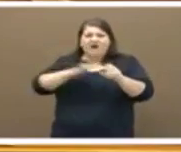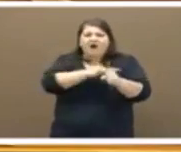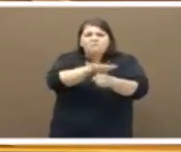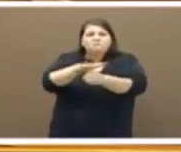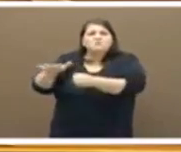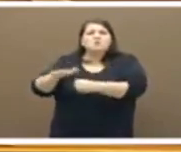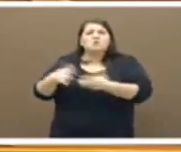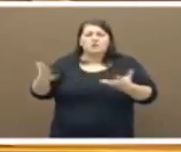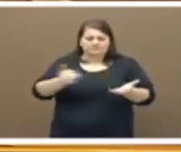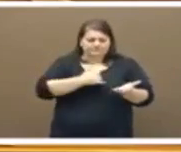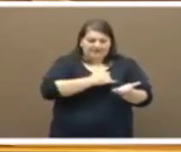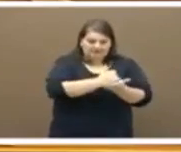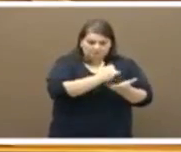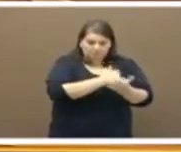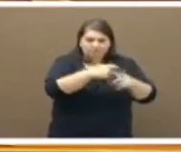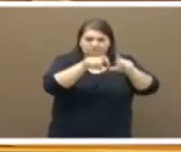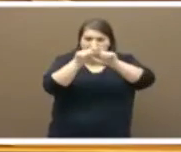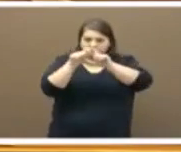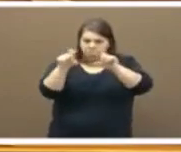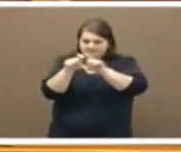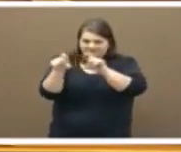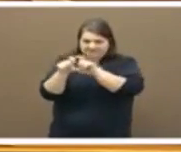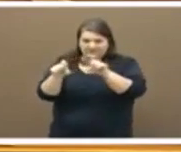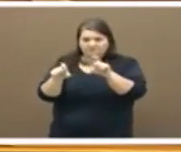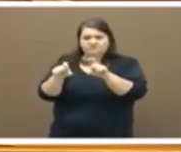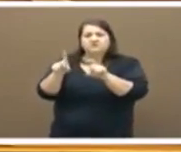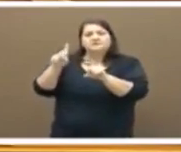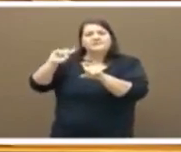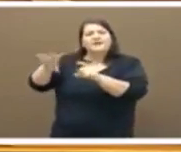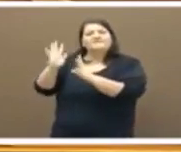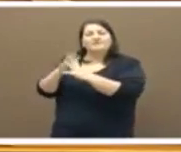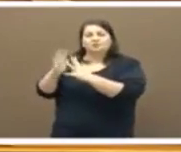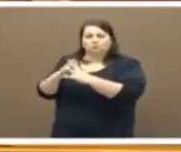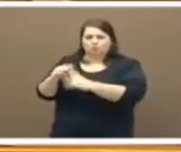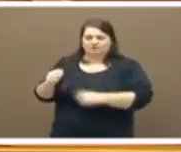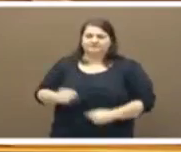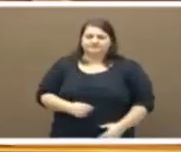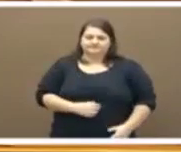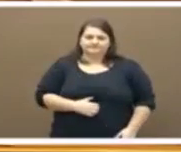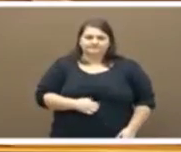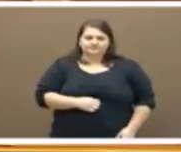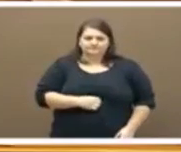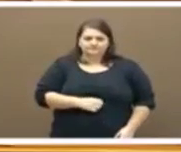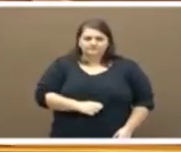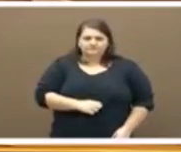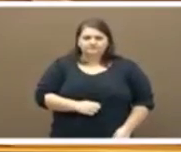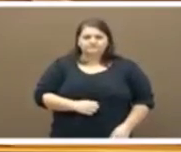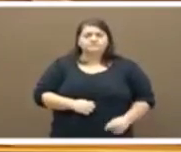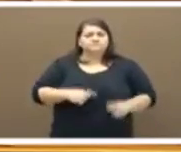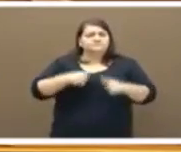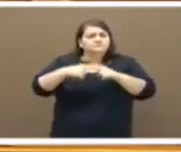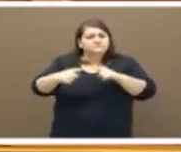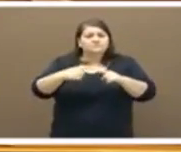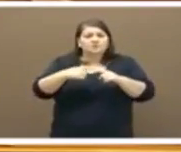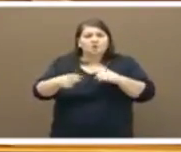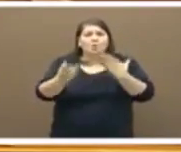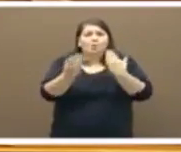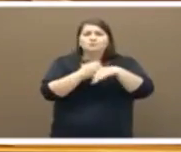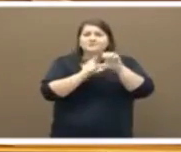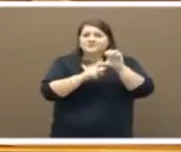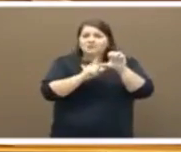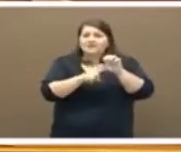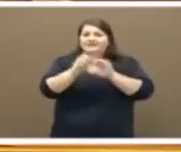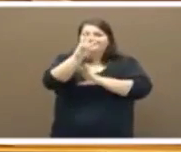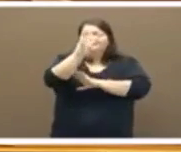de la agricultura, la empresa y las infraestructuras. Cada día la Junta de Extremadura